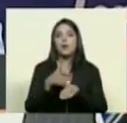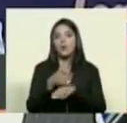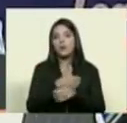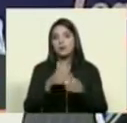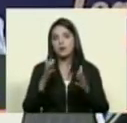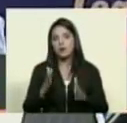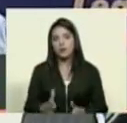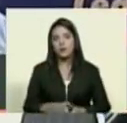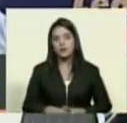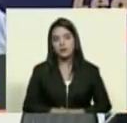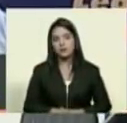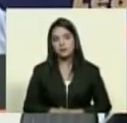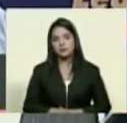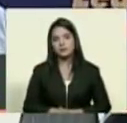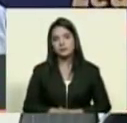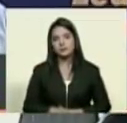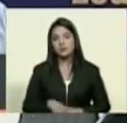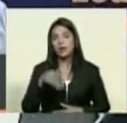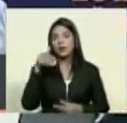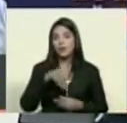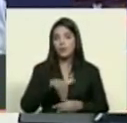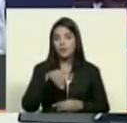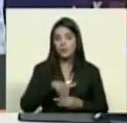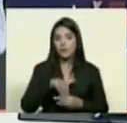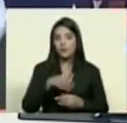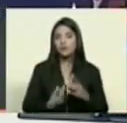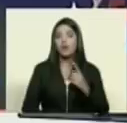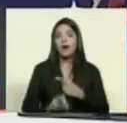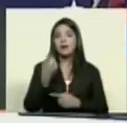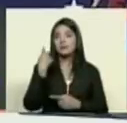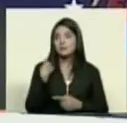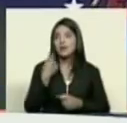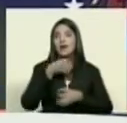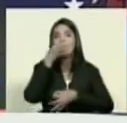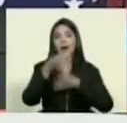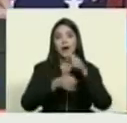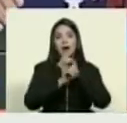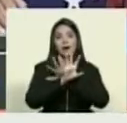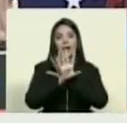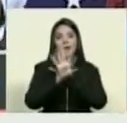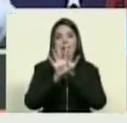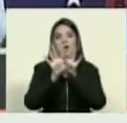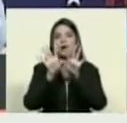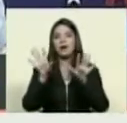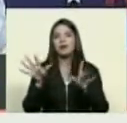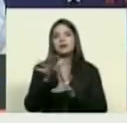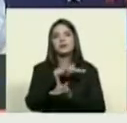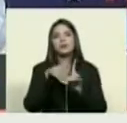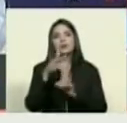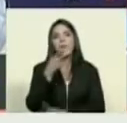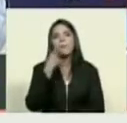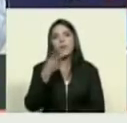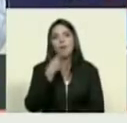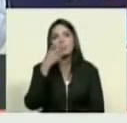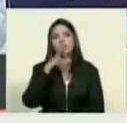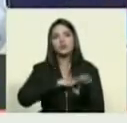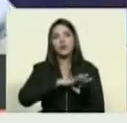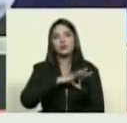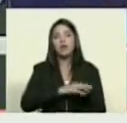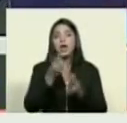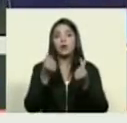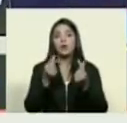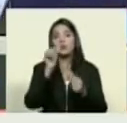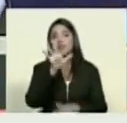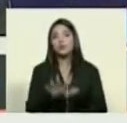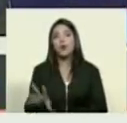gobernadores. Y a punta de votos, ayer terminamos de aclarar el panorama político, social y económico de